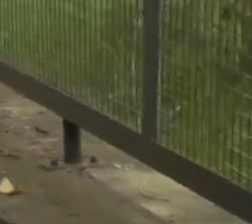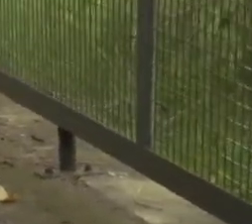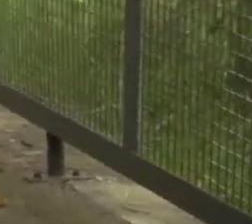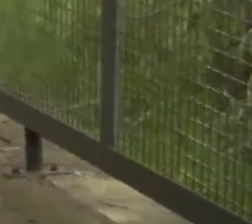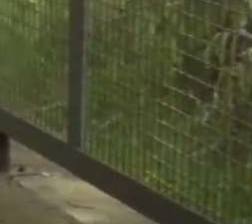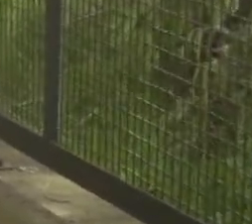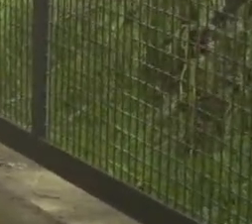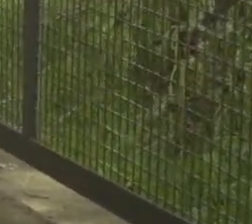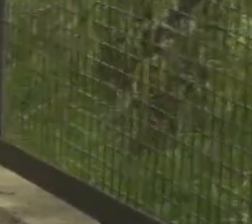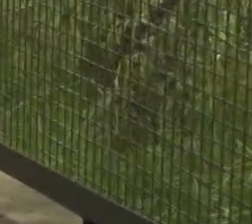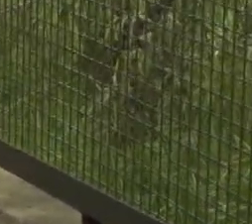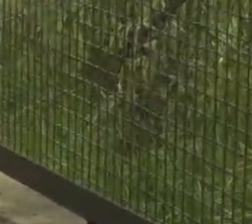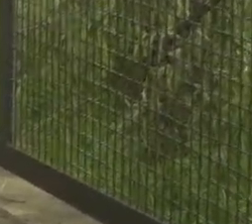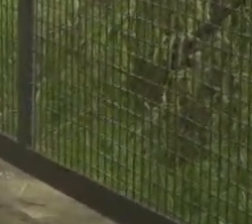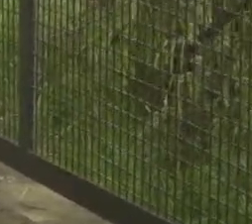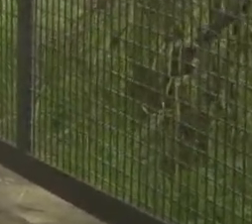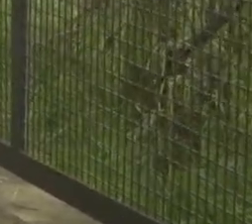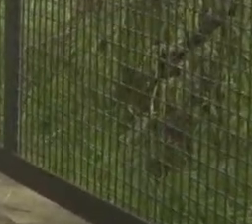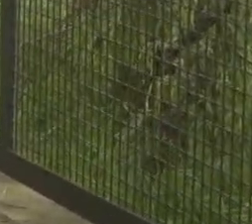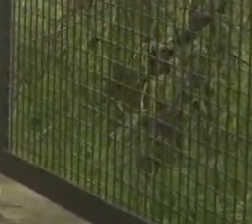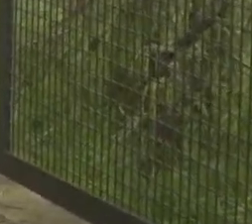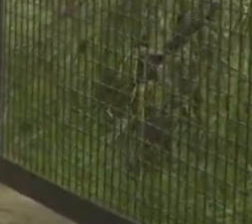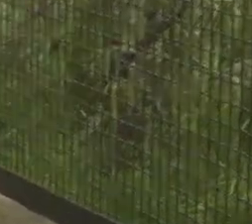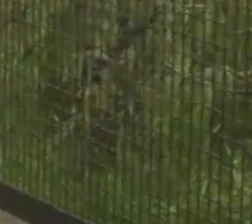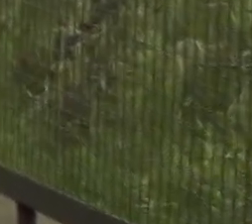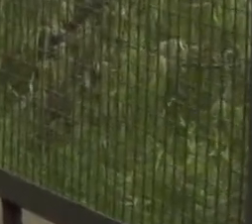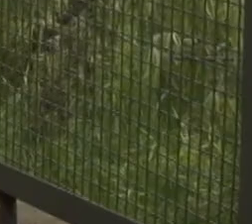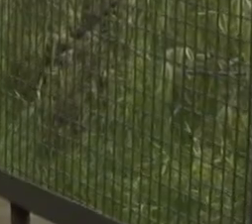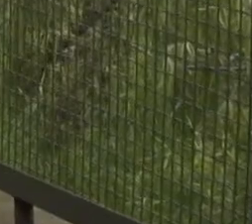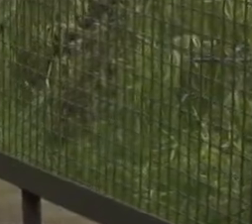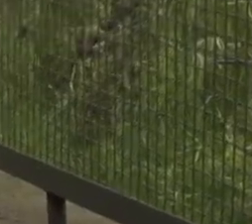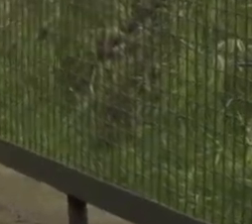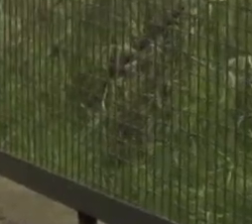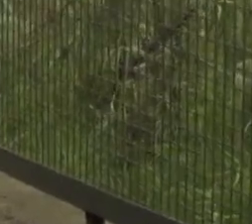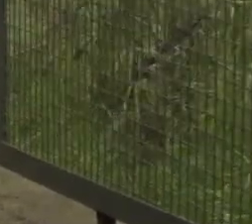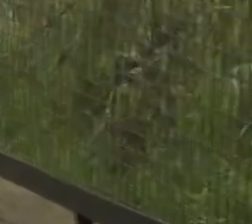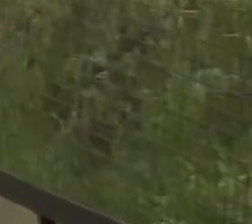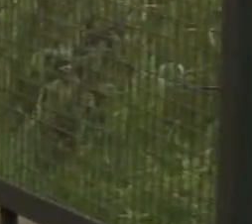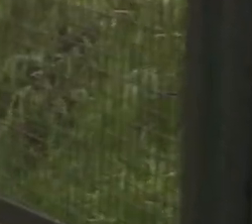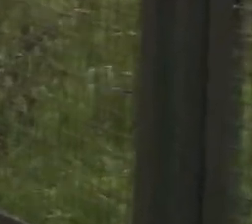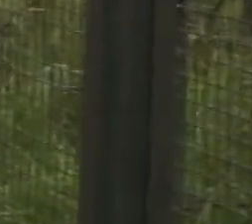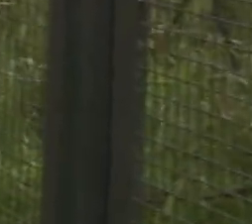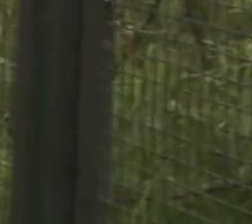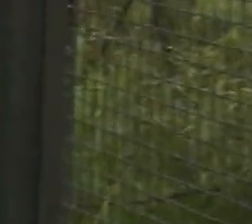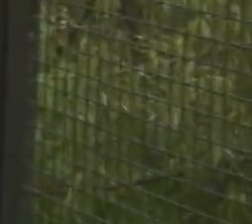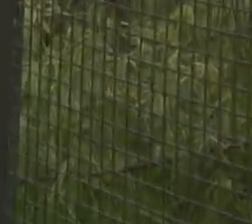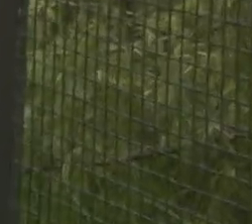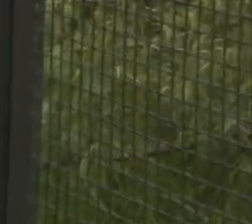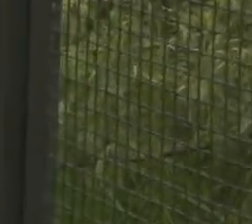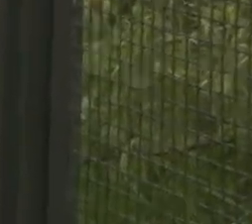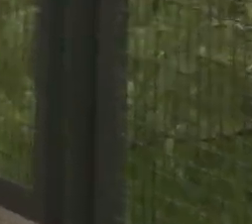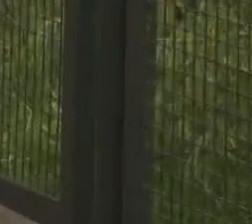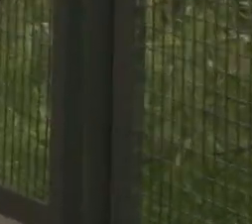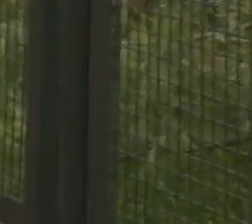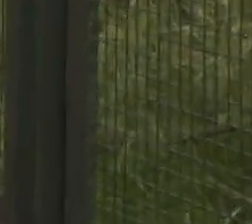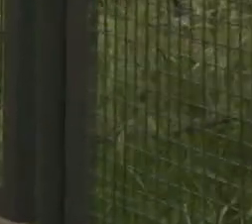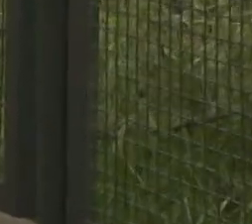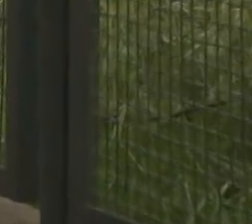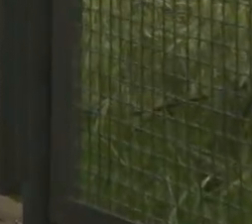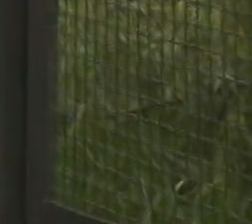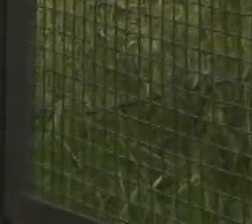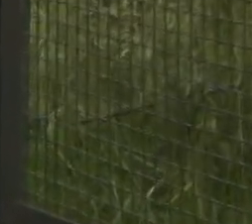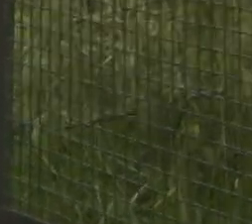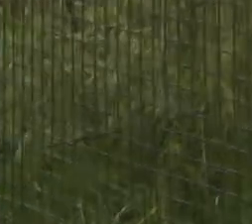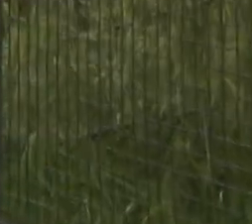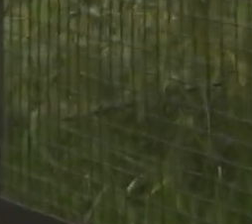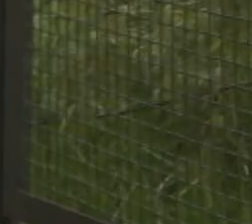el mundo no está en las manos sino en los dedos es decir podríamos tener un mundo en cada dedo por 10 dedos en